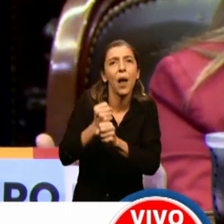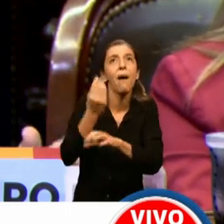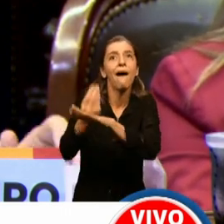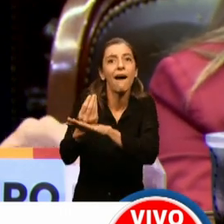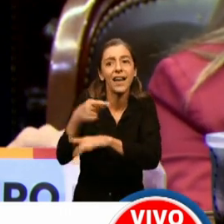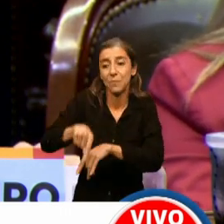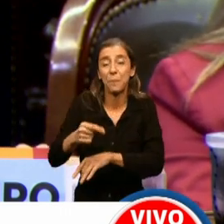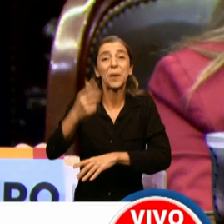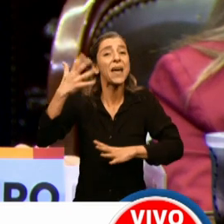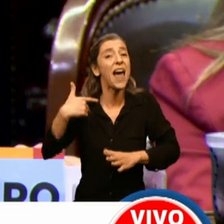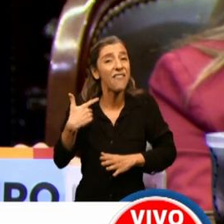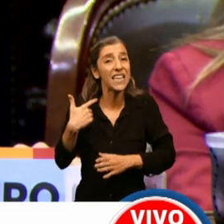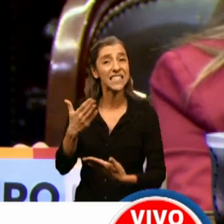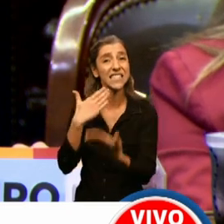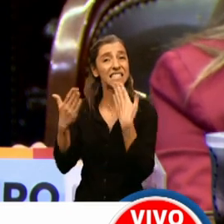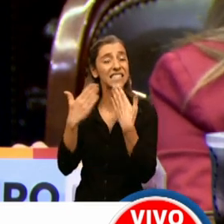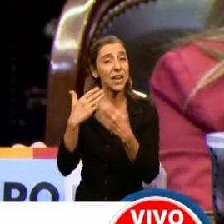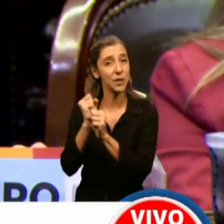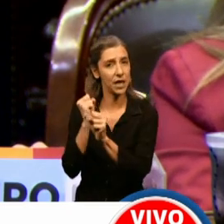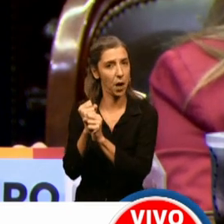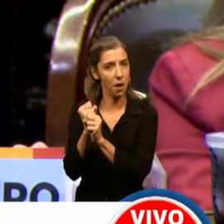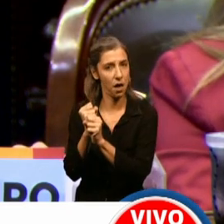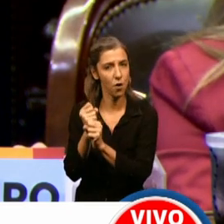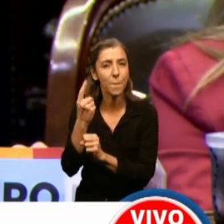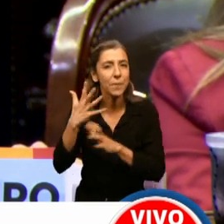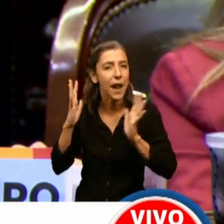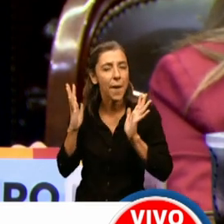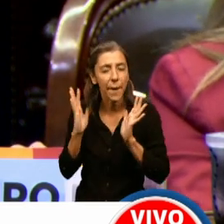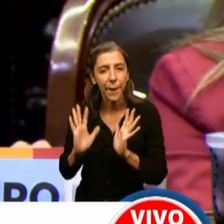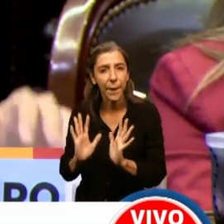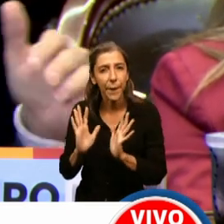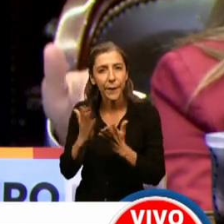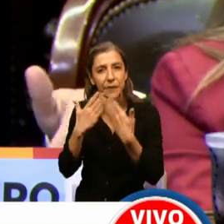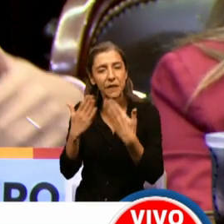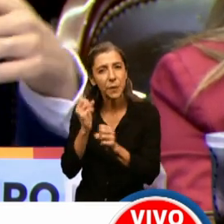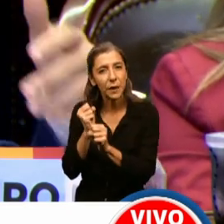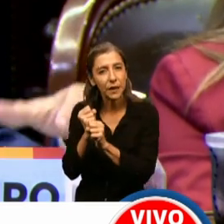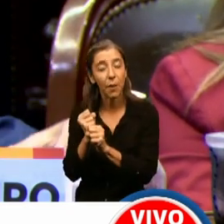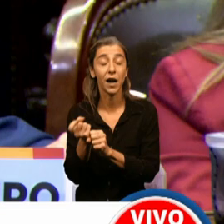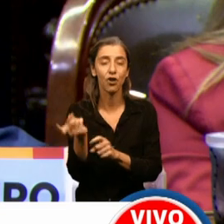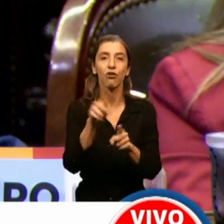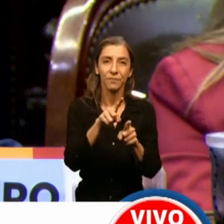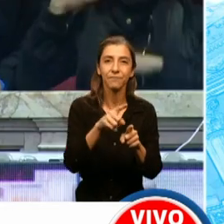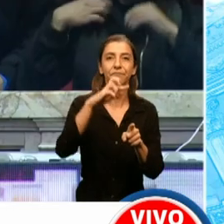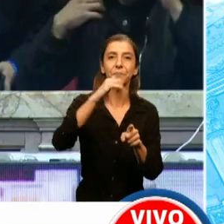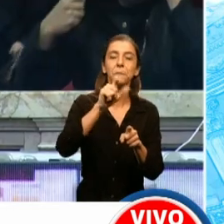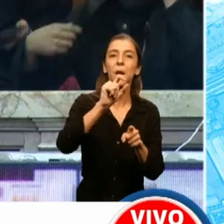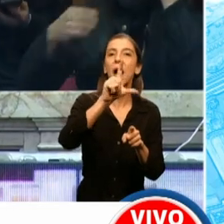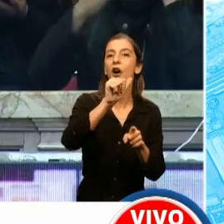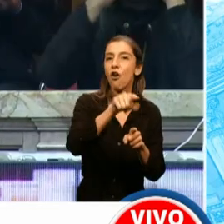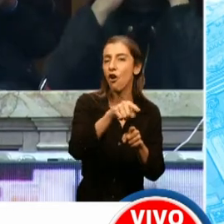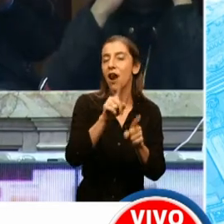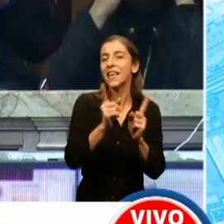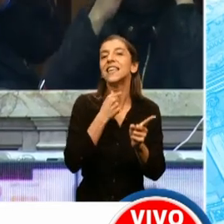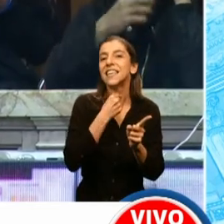que había tenido una entrevista de trabajo la primera vez que había tenido una entrevista de trabajo y paola y yo quiero traer laca y quiero